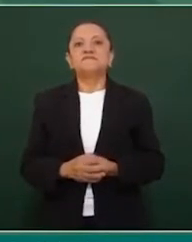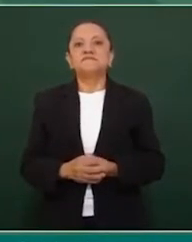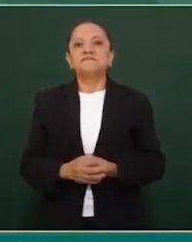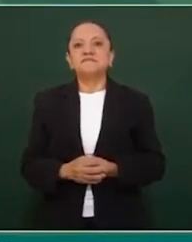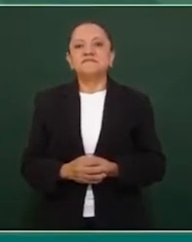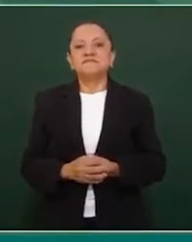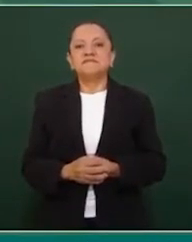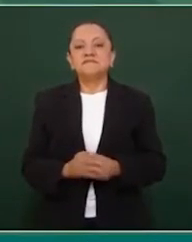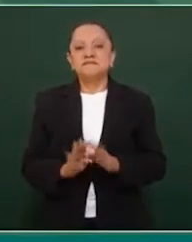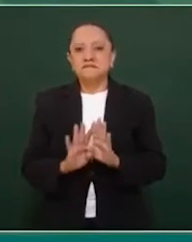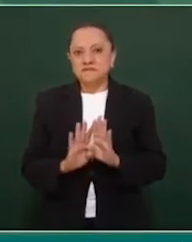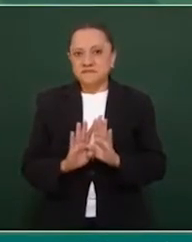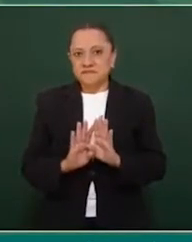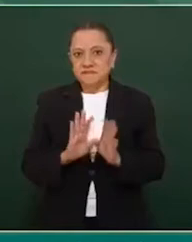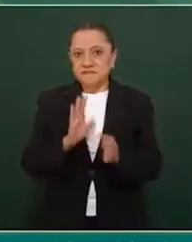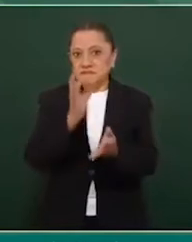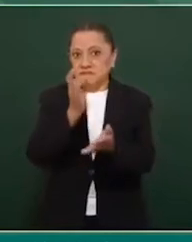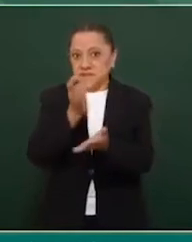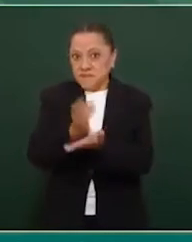El único